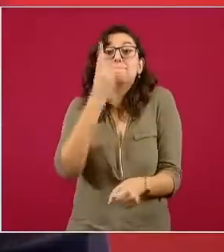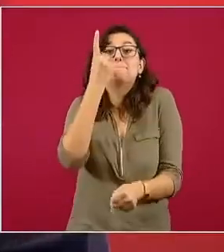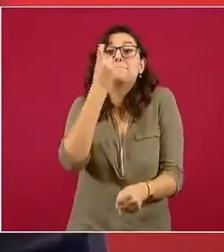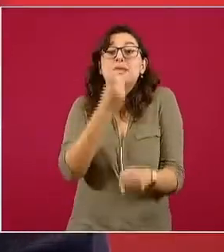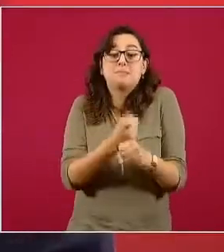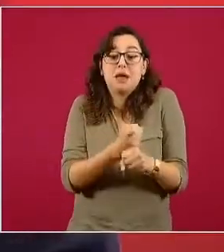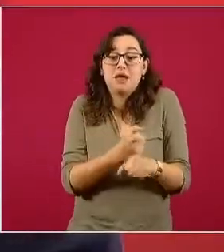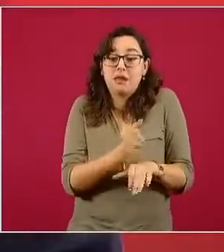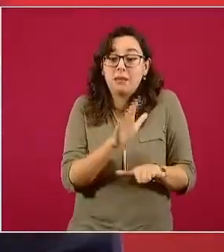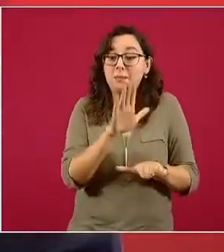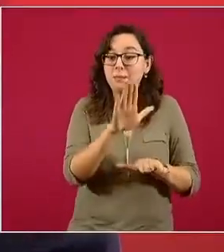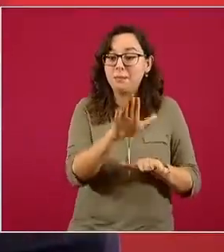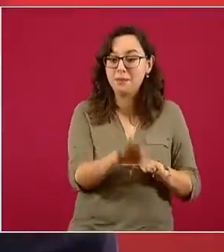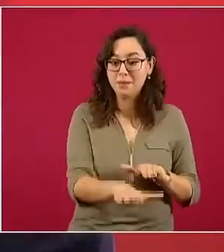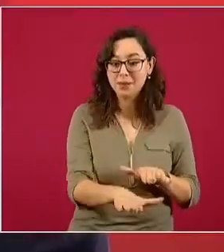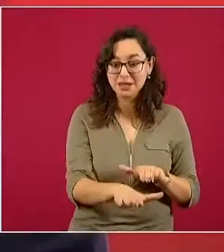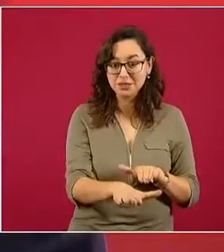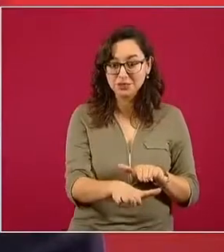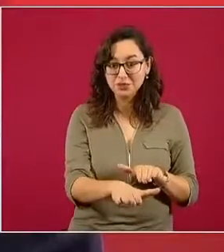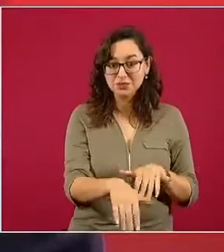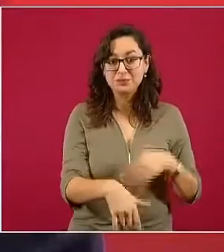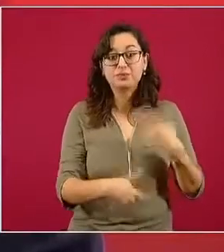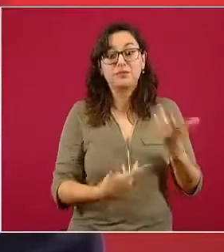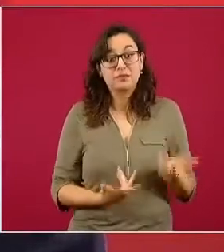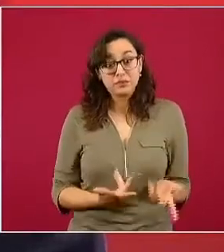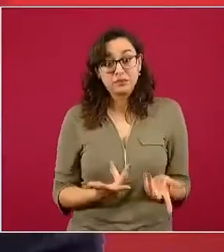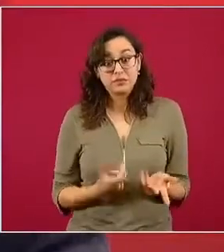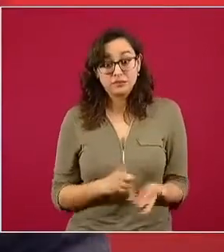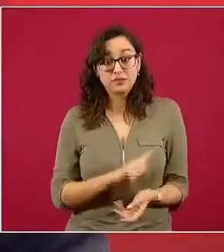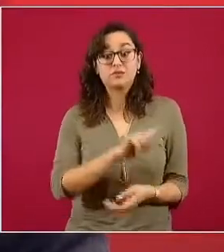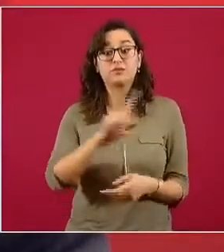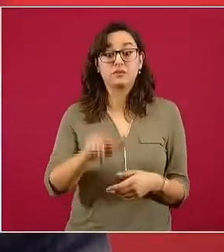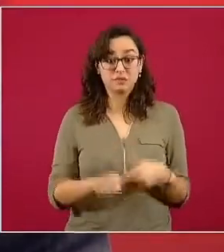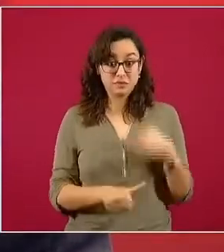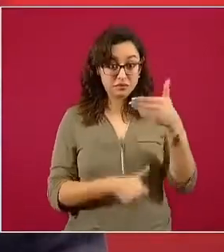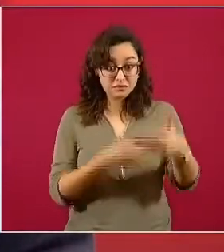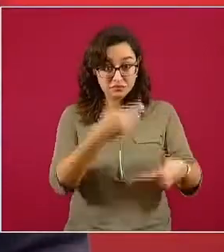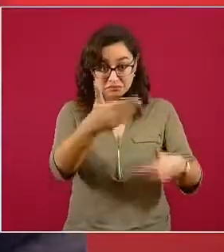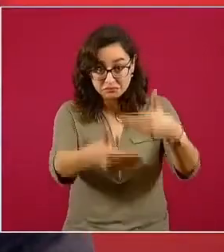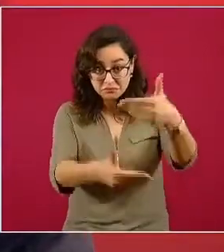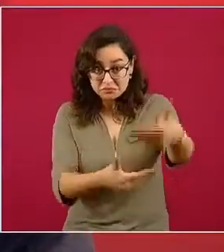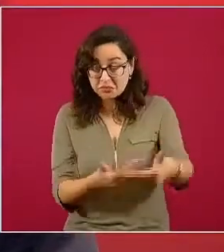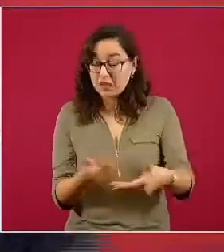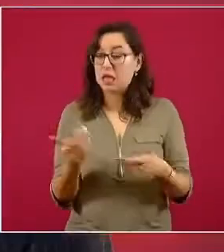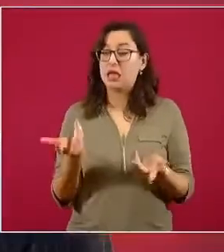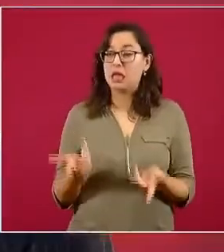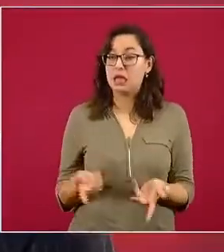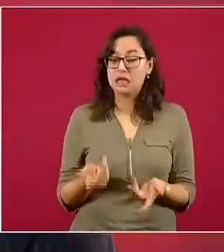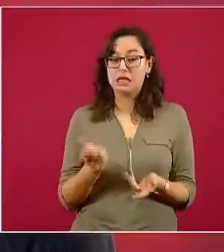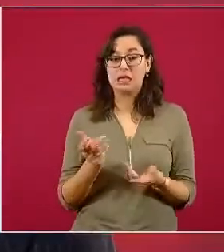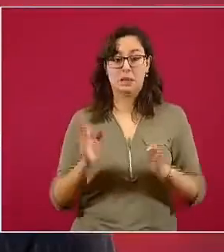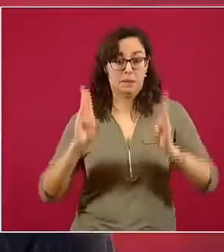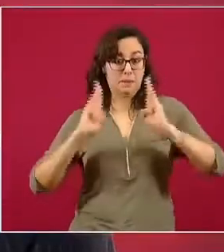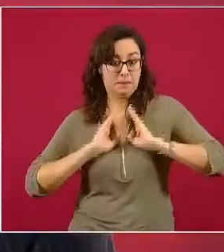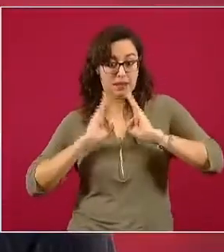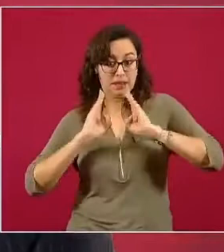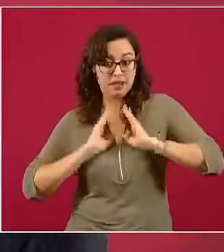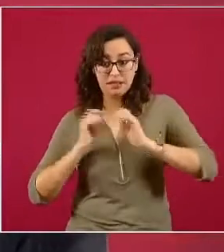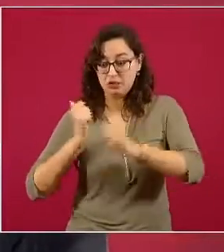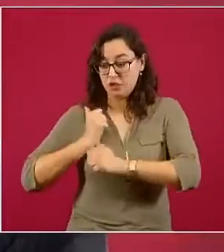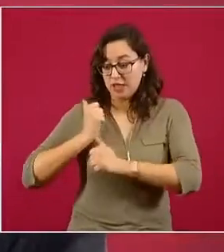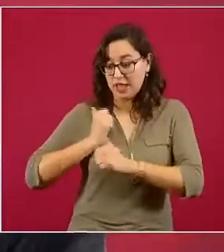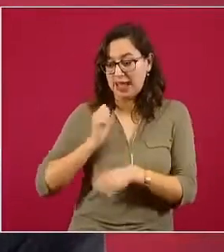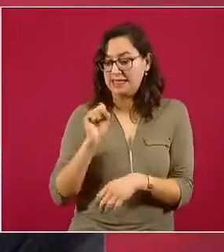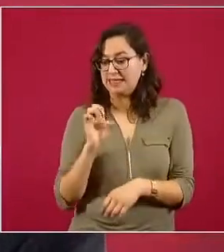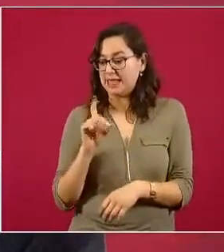En algún punto arrancaremos con la participación de las Fuerzas Armadas, tanto el SEDENA, Secretaría de